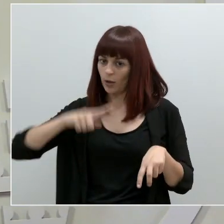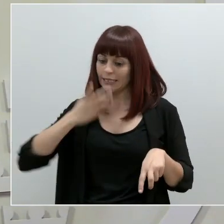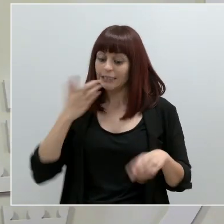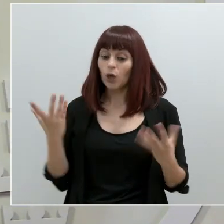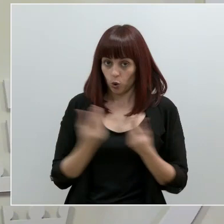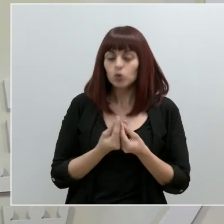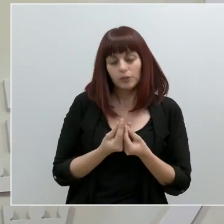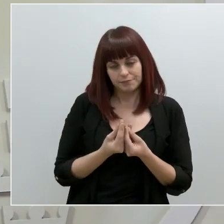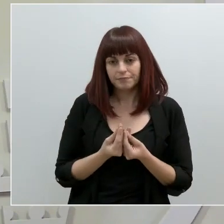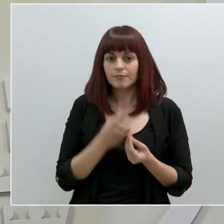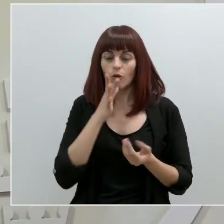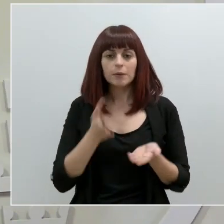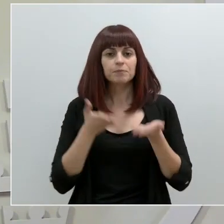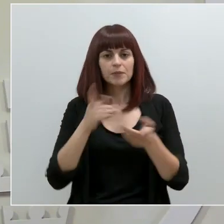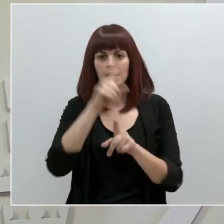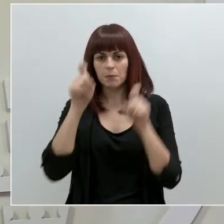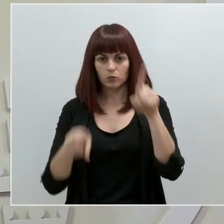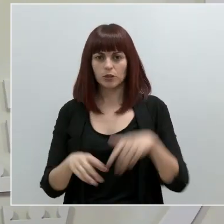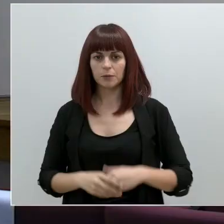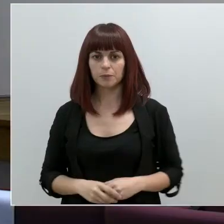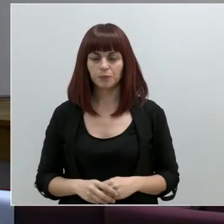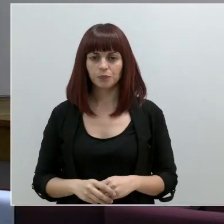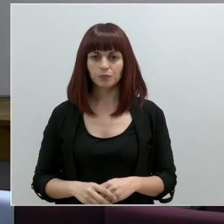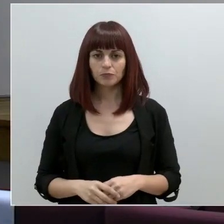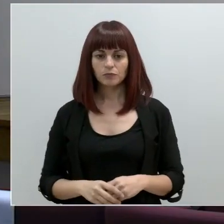quedo a la disposición para posibles preguntas.